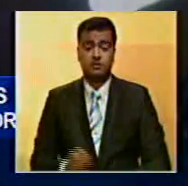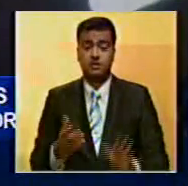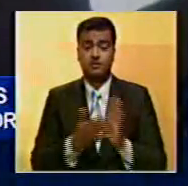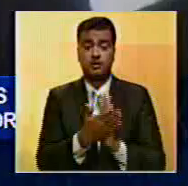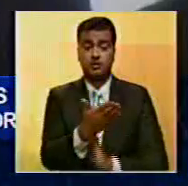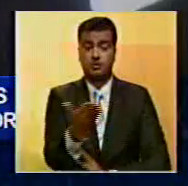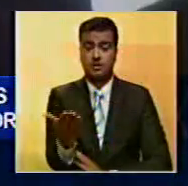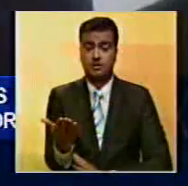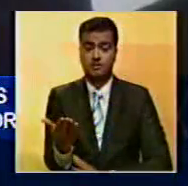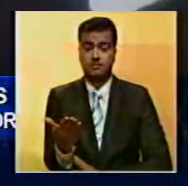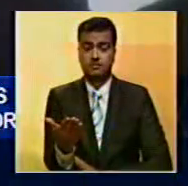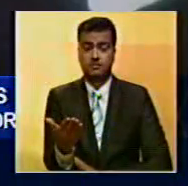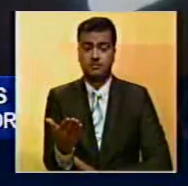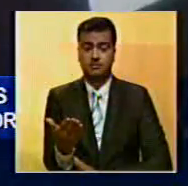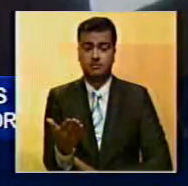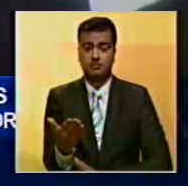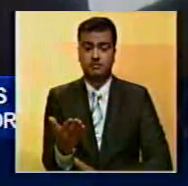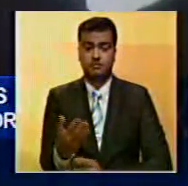ustedes,